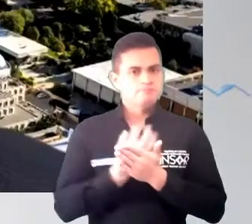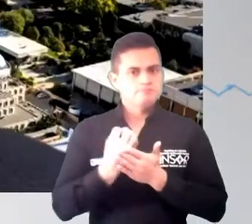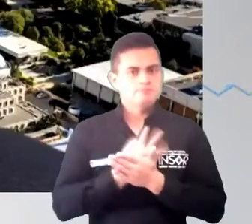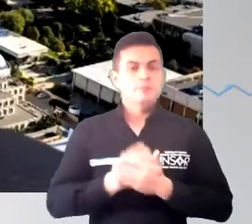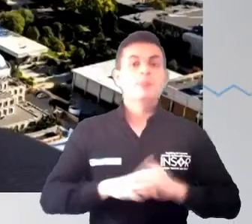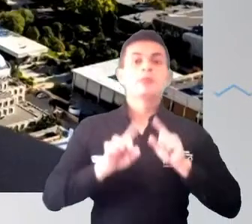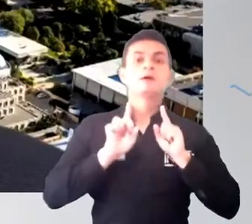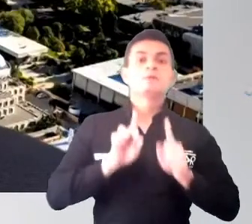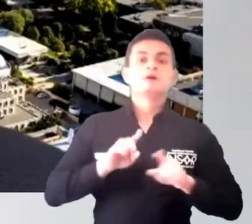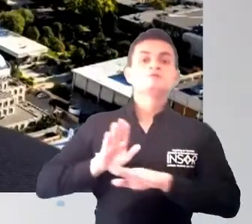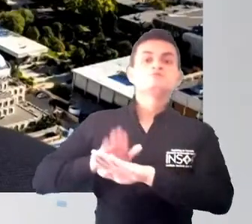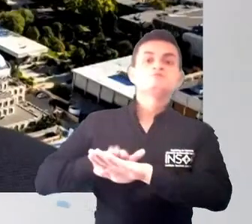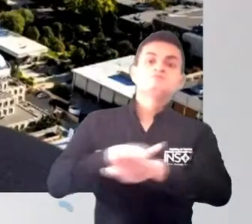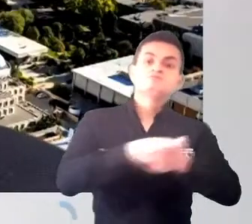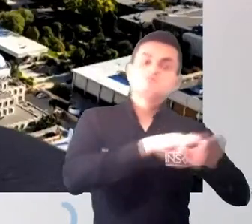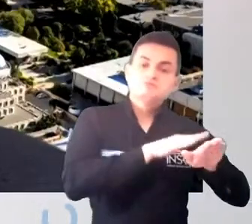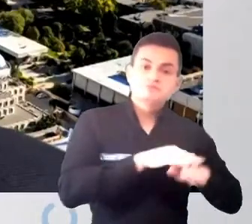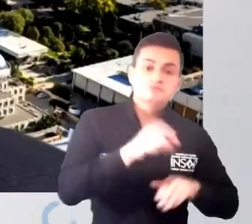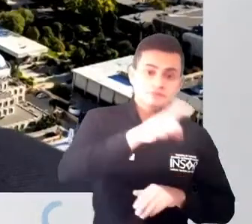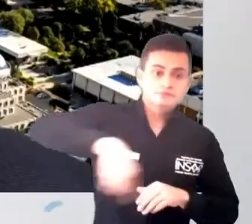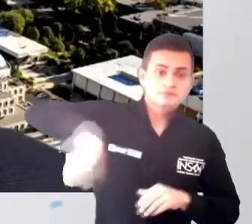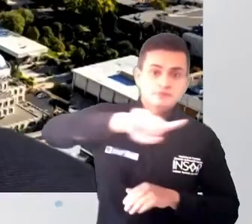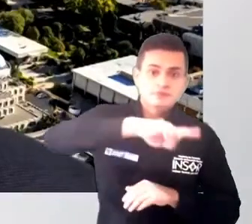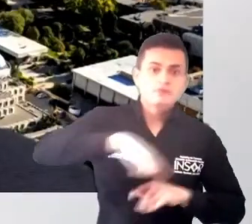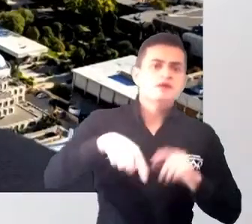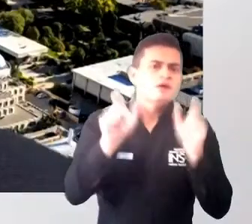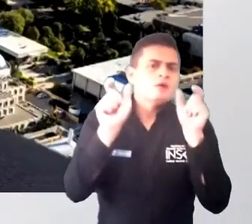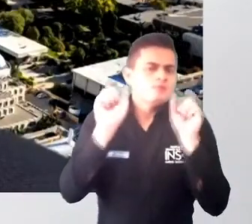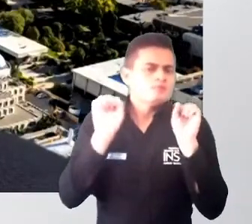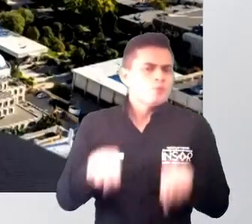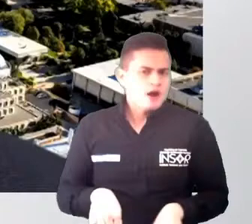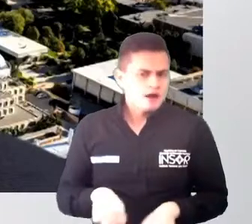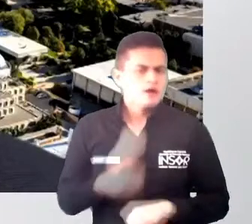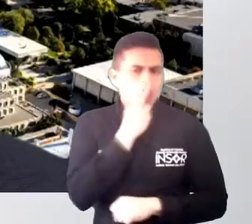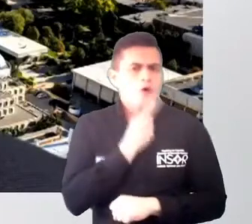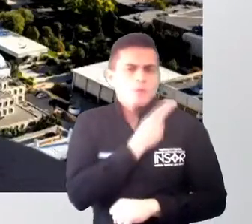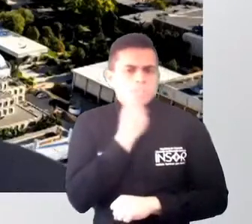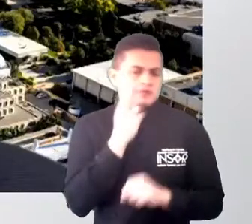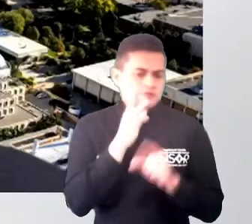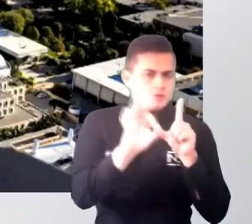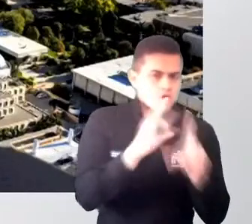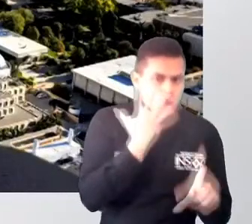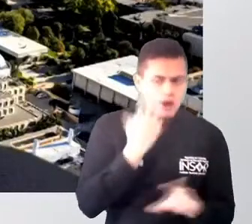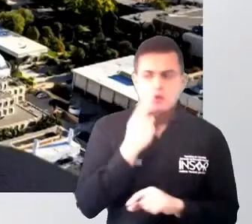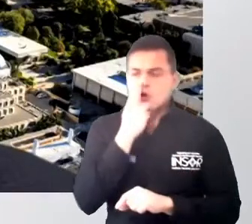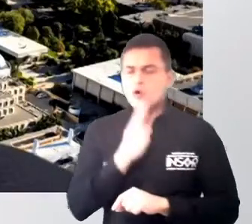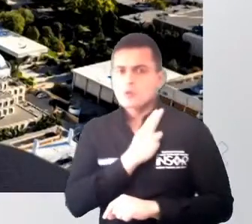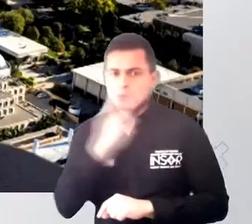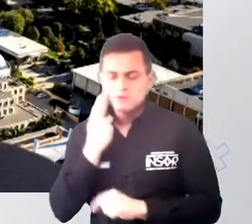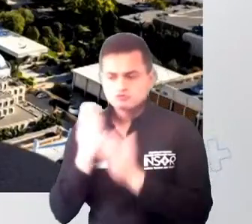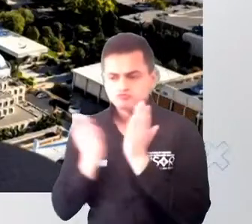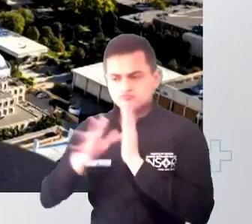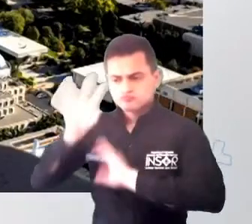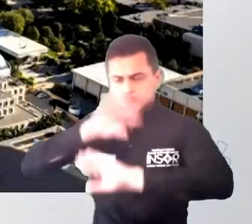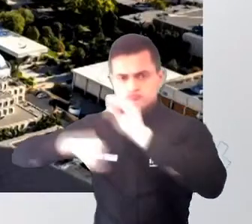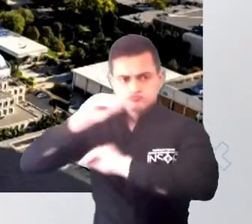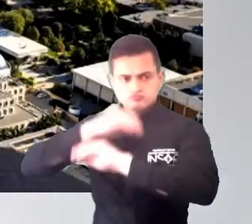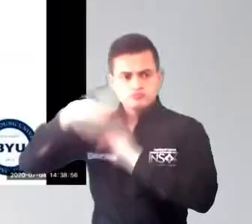es que sepan que ustedes pueden tener el mismo compromiso en línea como en el ambiente personal.